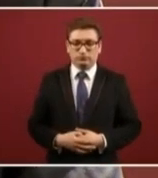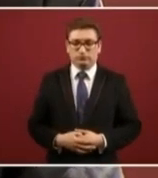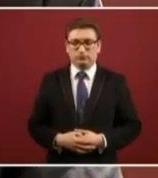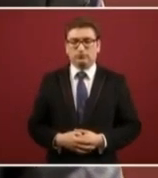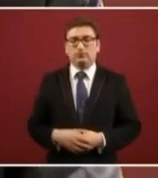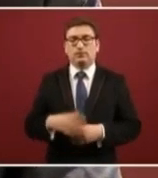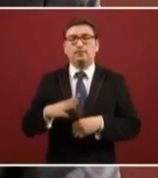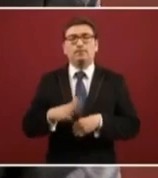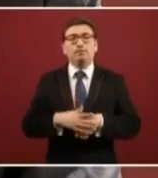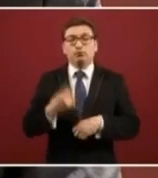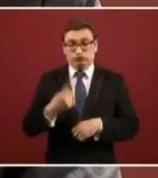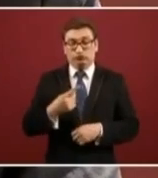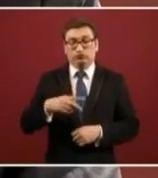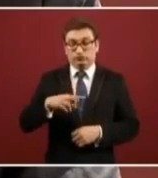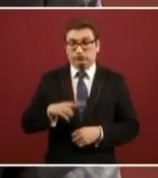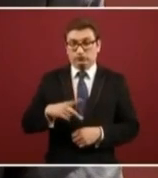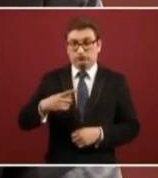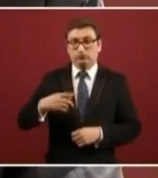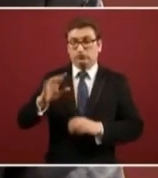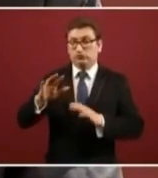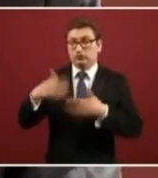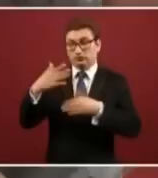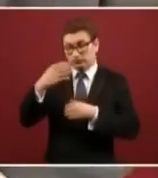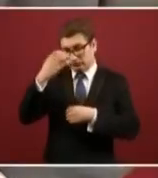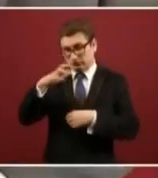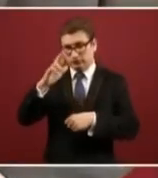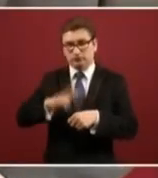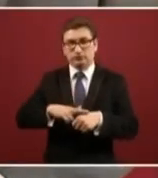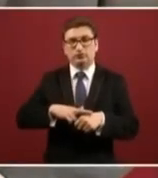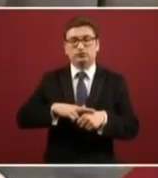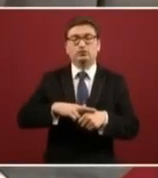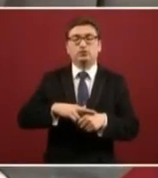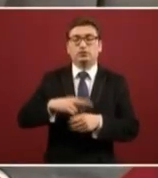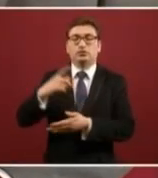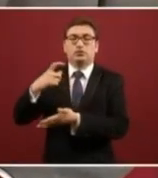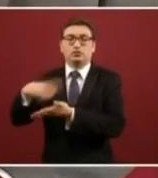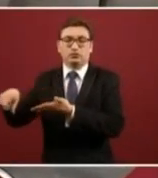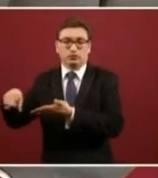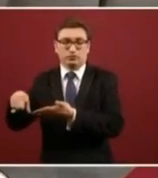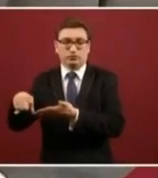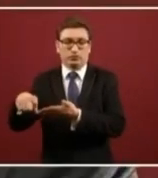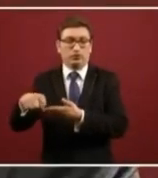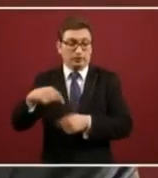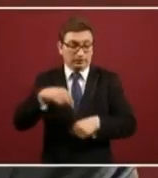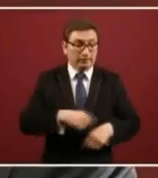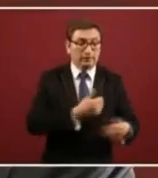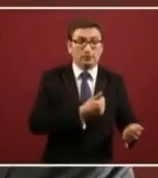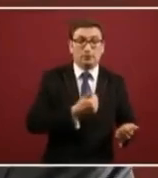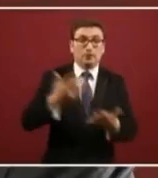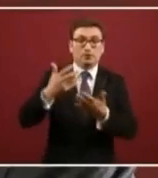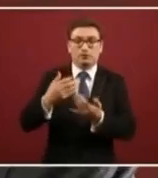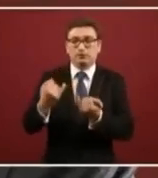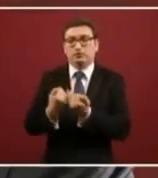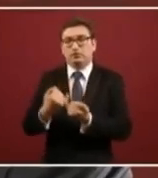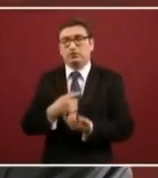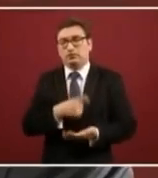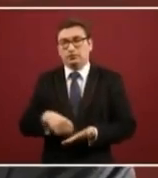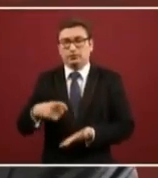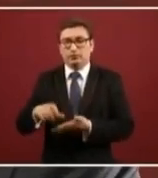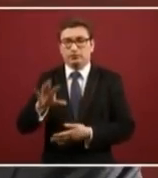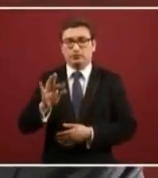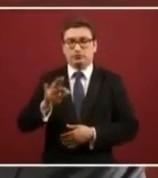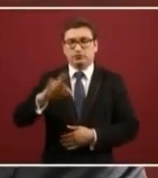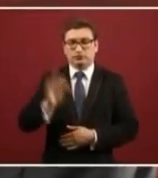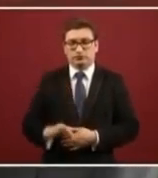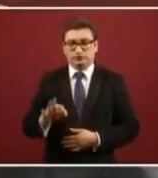porque compramos leche, o sea, importamos leche. Sí, en esa cantidad,